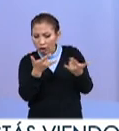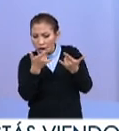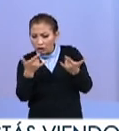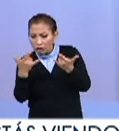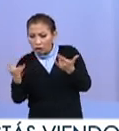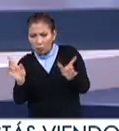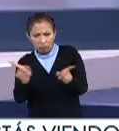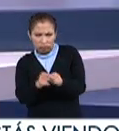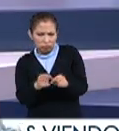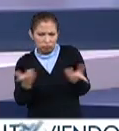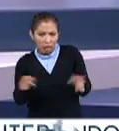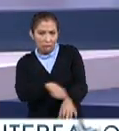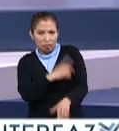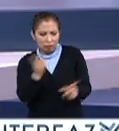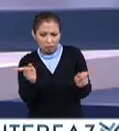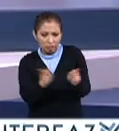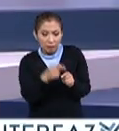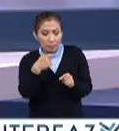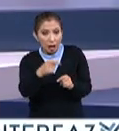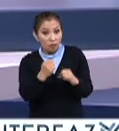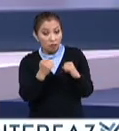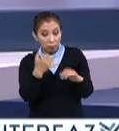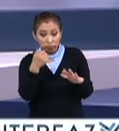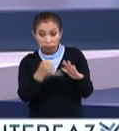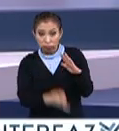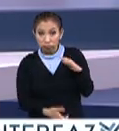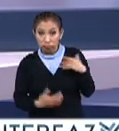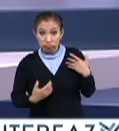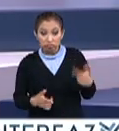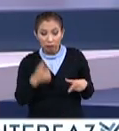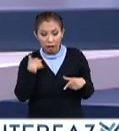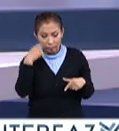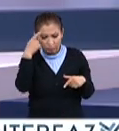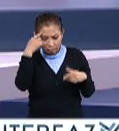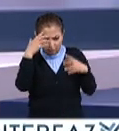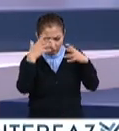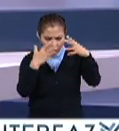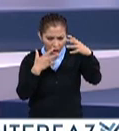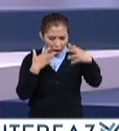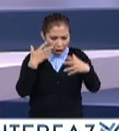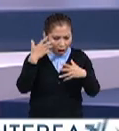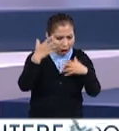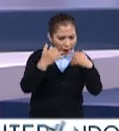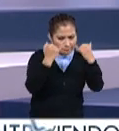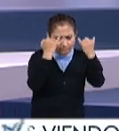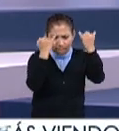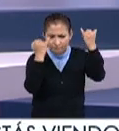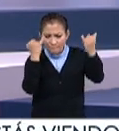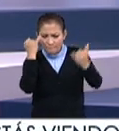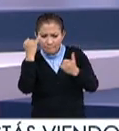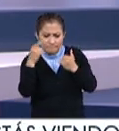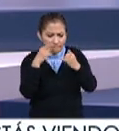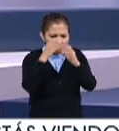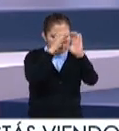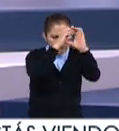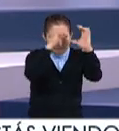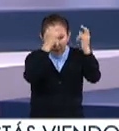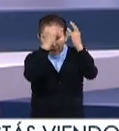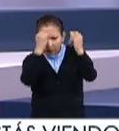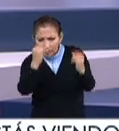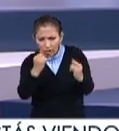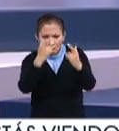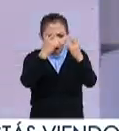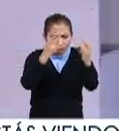son historias breves, pero de una intensidad tan fuerte que la cabeza del lector pues, empieza a imaginarse escenas,